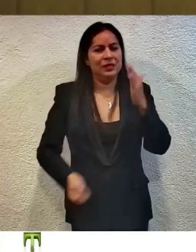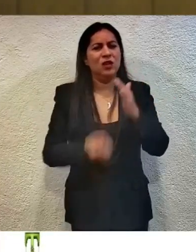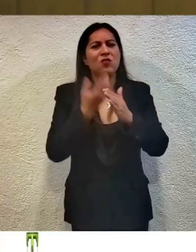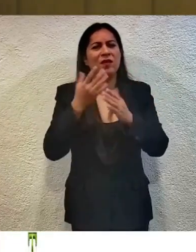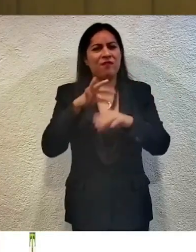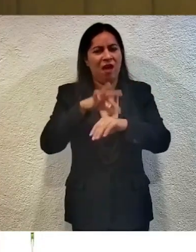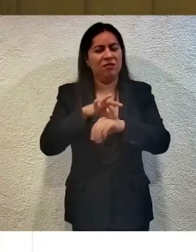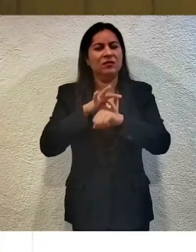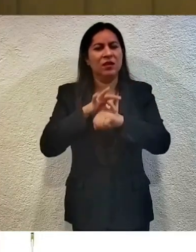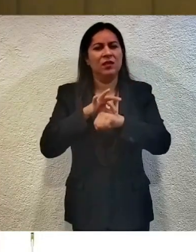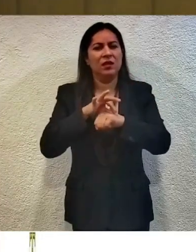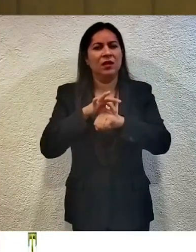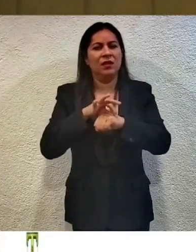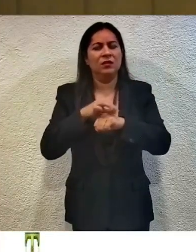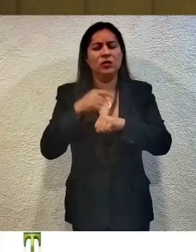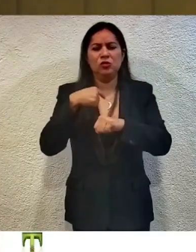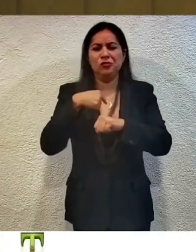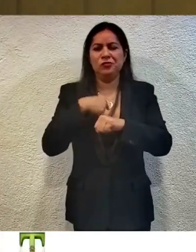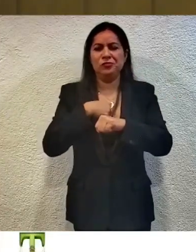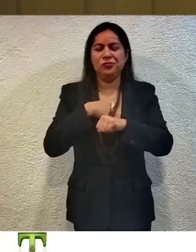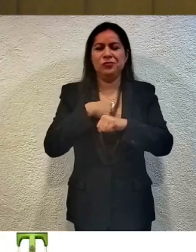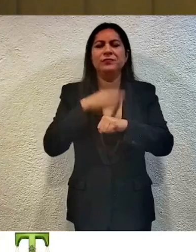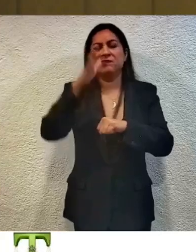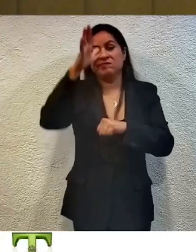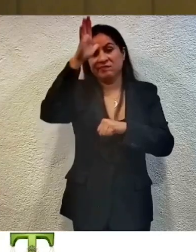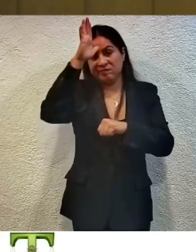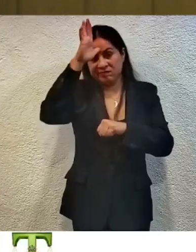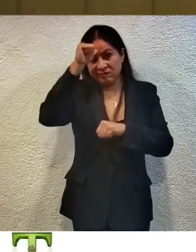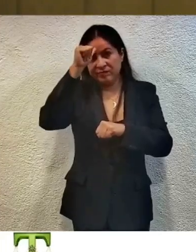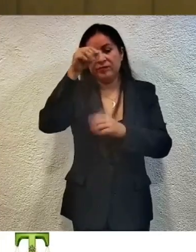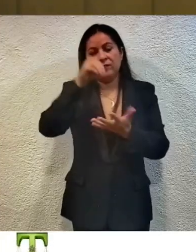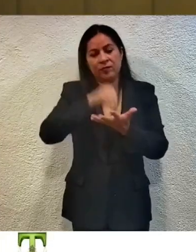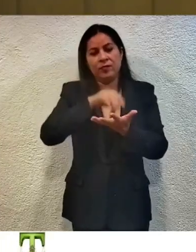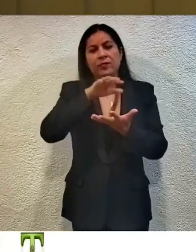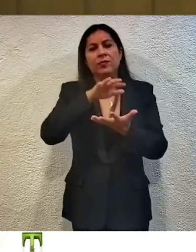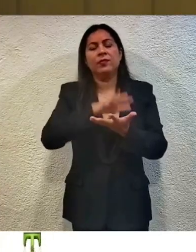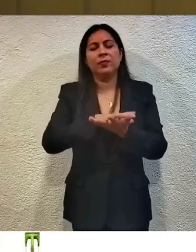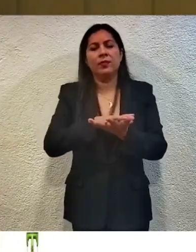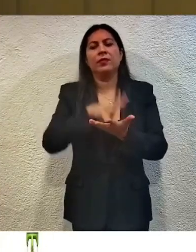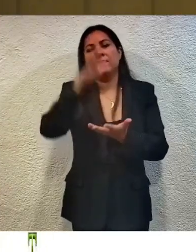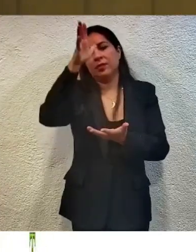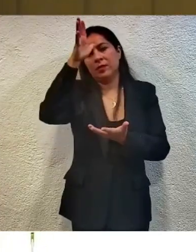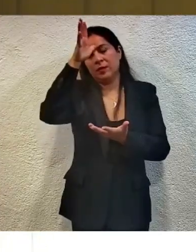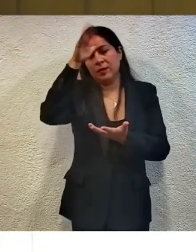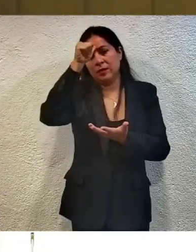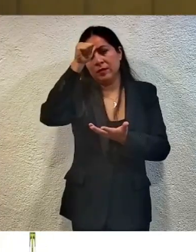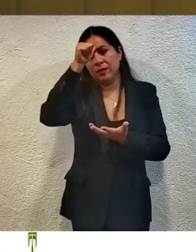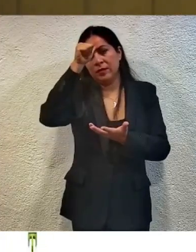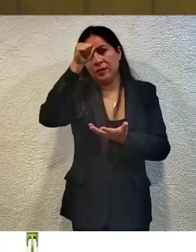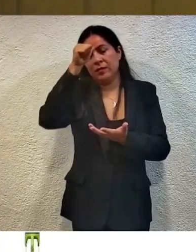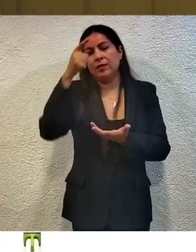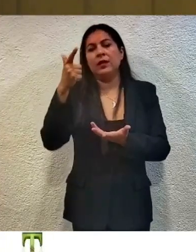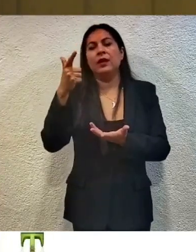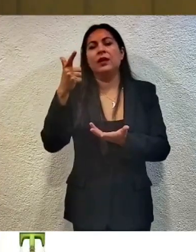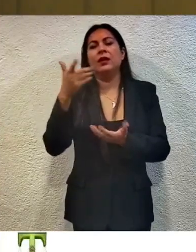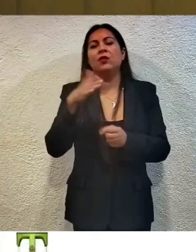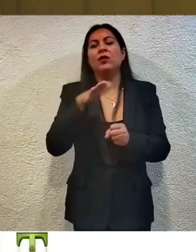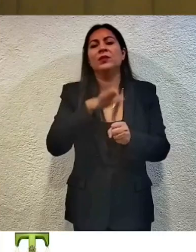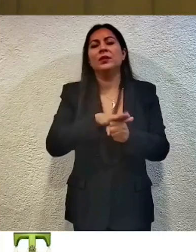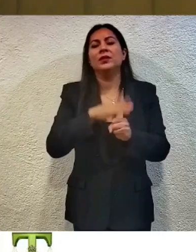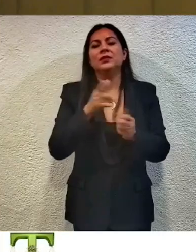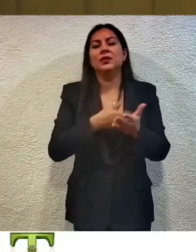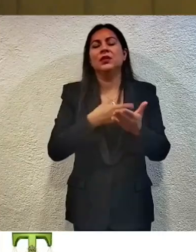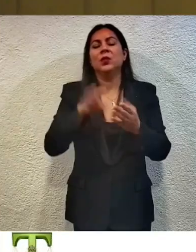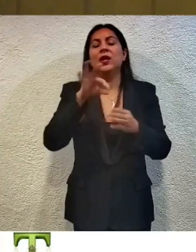realidad, yo estoy de acuerdo en confirmar el acuerdo del órgano administrativo